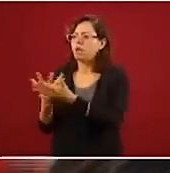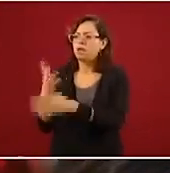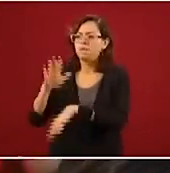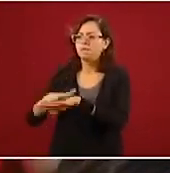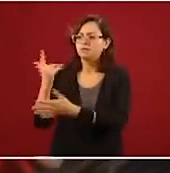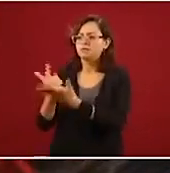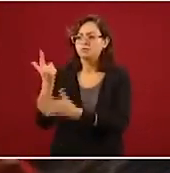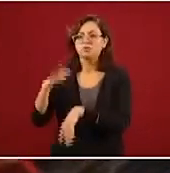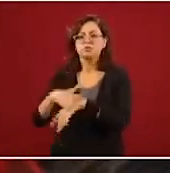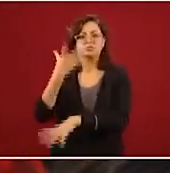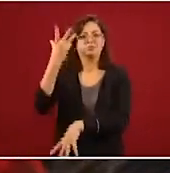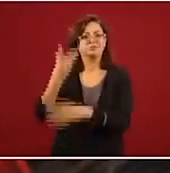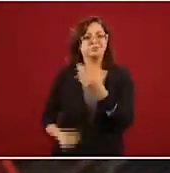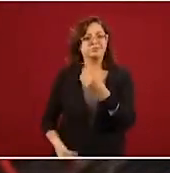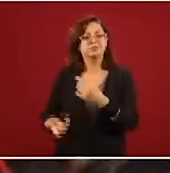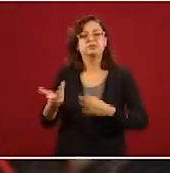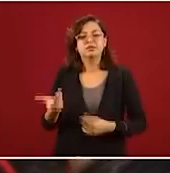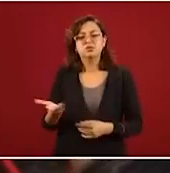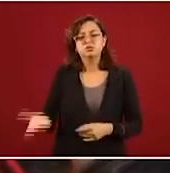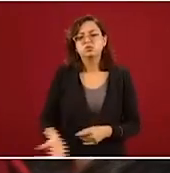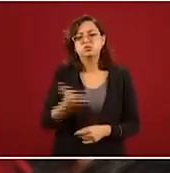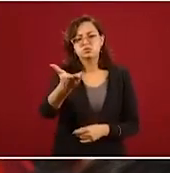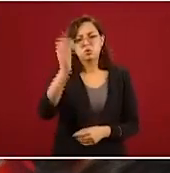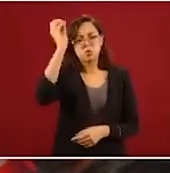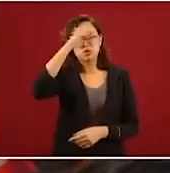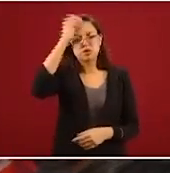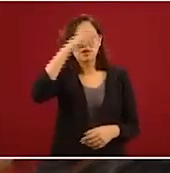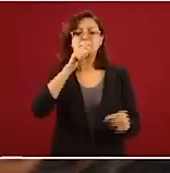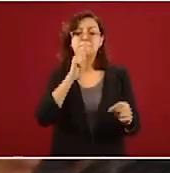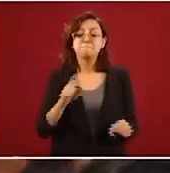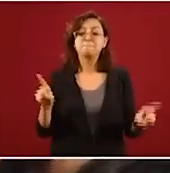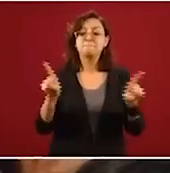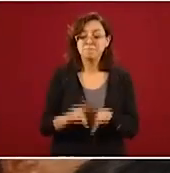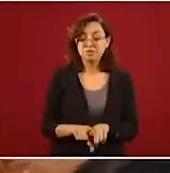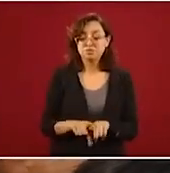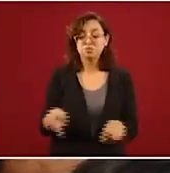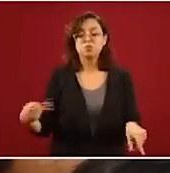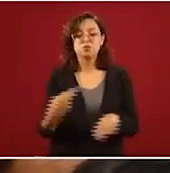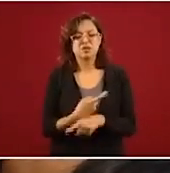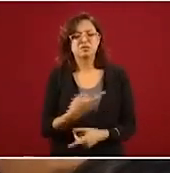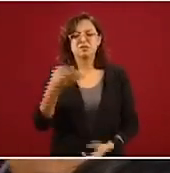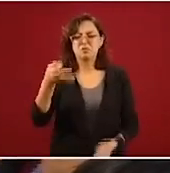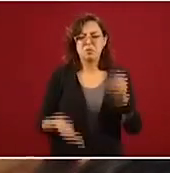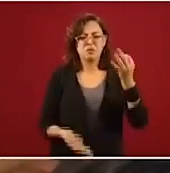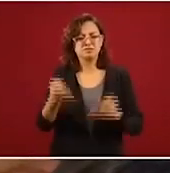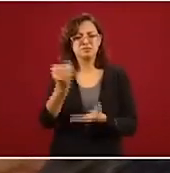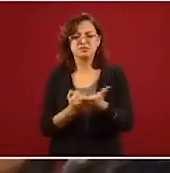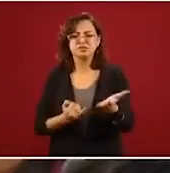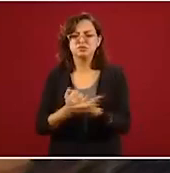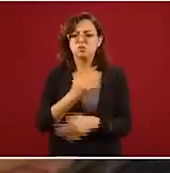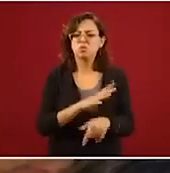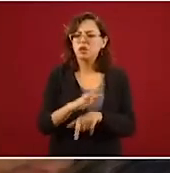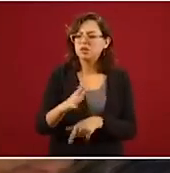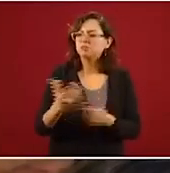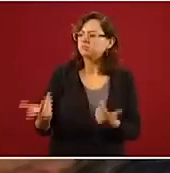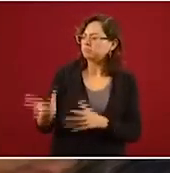de casos. Primero, su opinión al respecto y también la actuación de los jueces. Y por último, este tipo de fugas